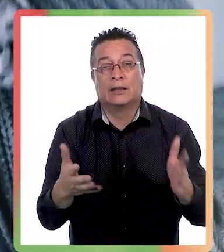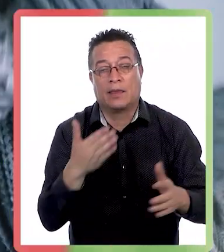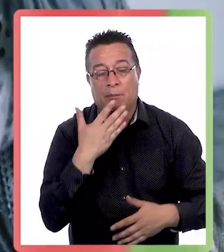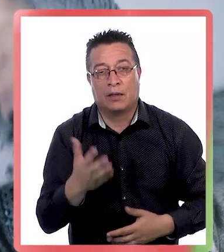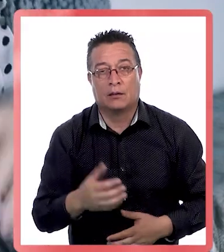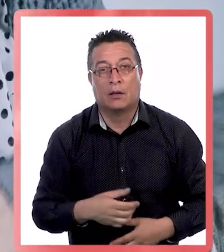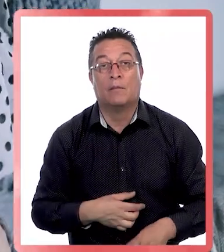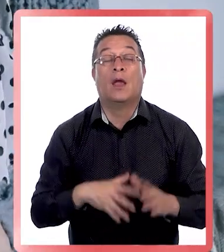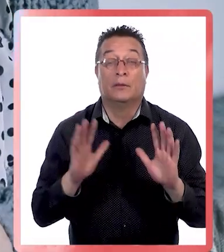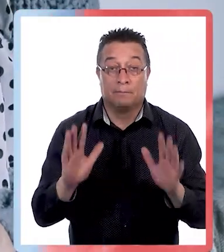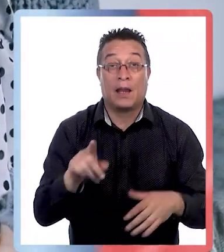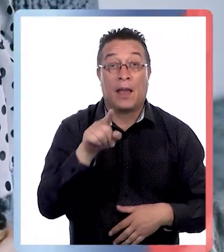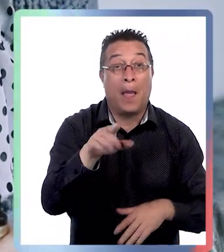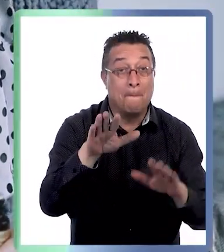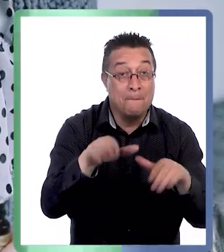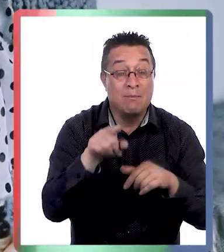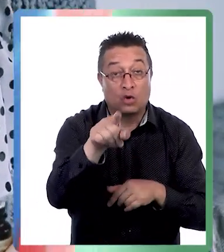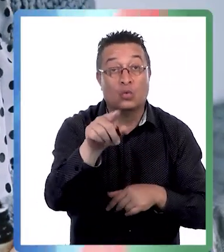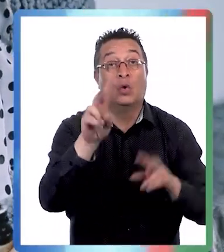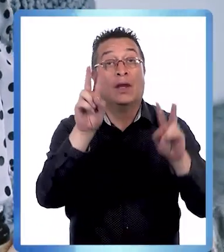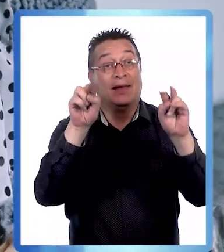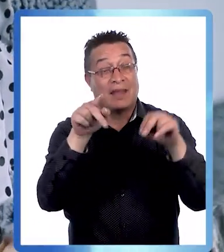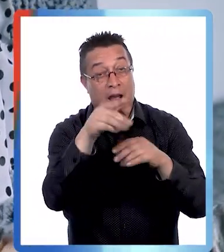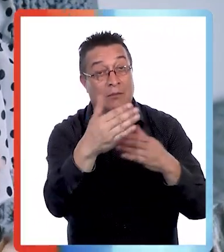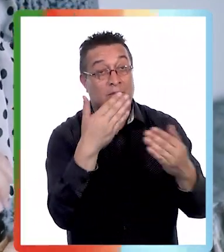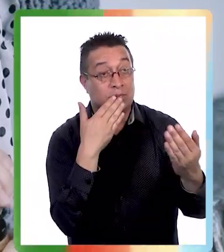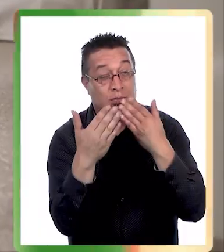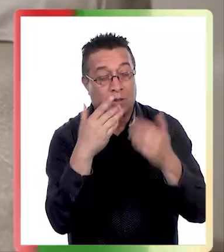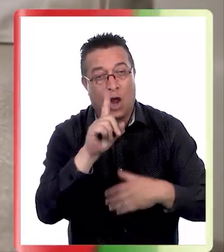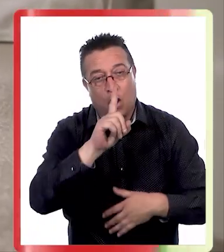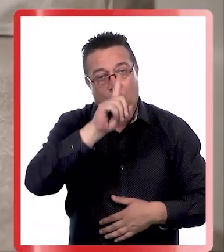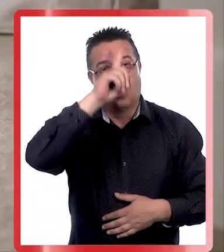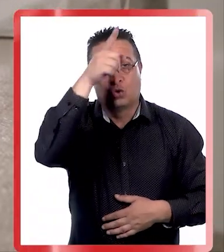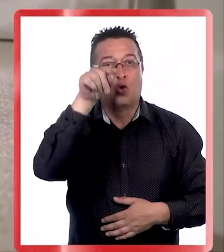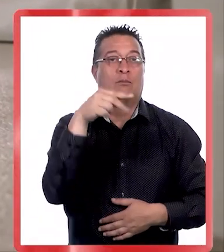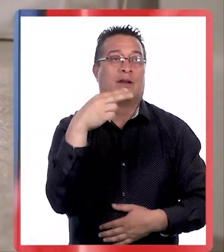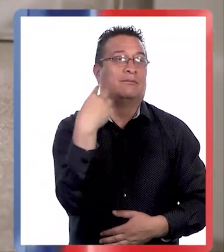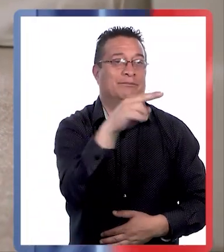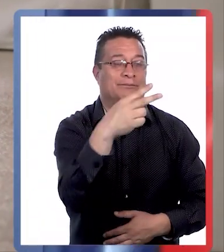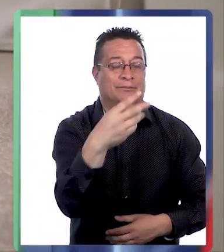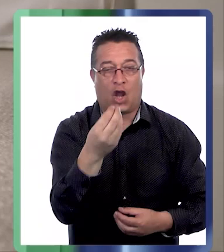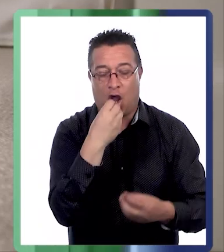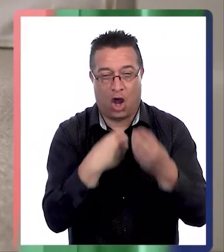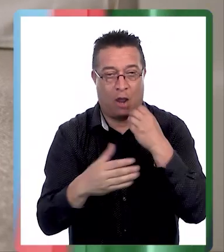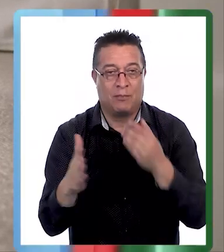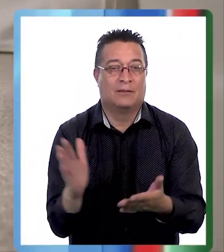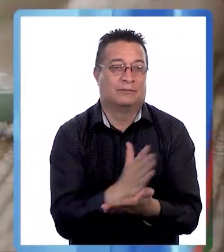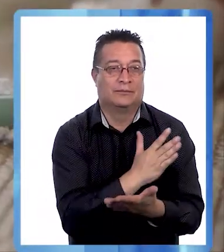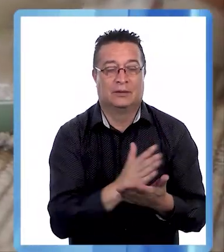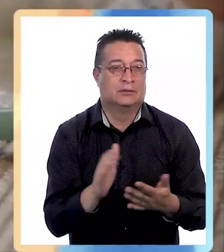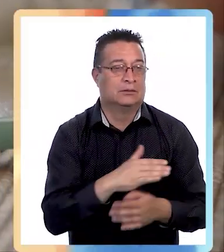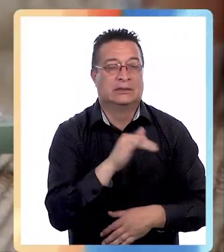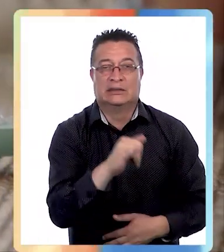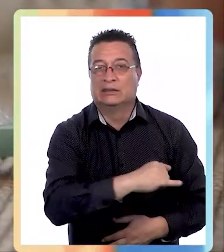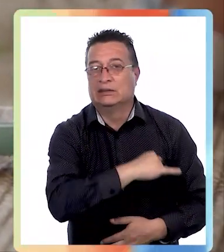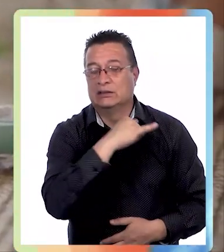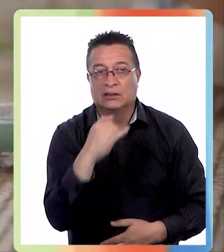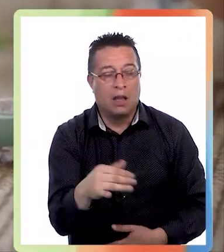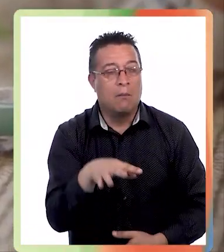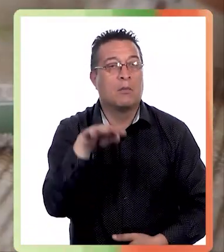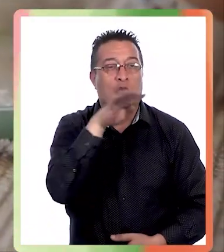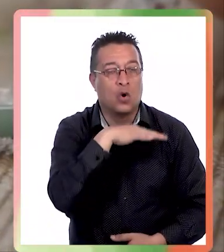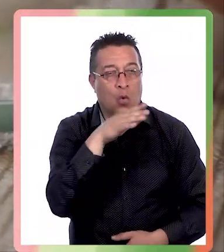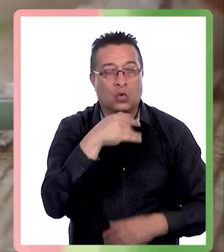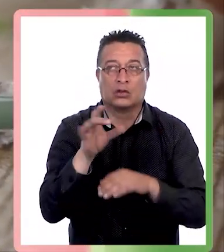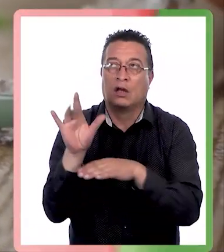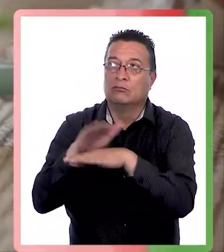usted hablaba, ¿no?, que tiene mucho que ver con las costumbres, los hábitos que tenemos respecto a alimentación, a estar constantemente utilizando el bloqueador